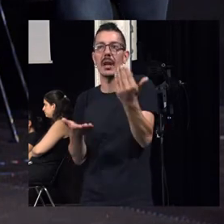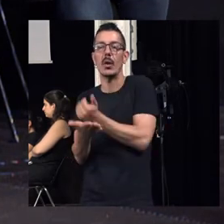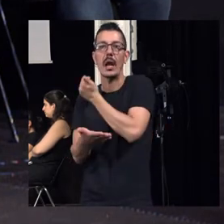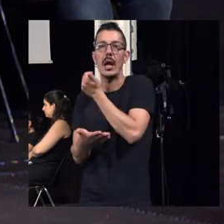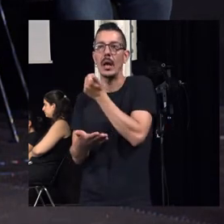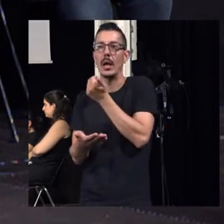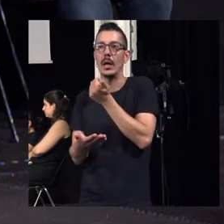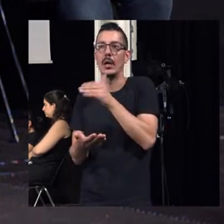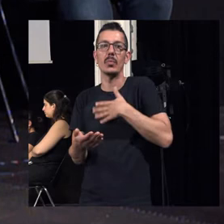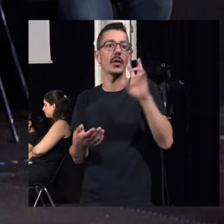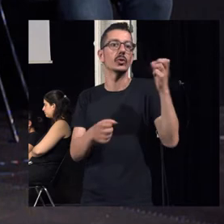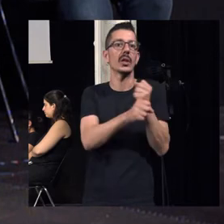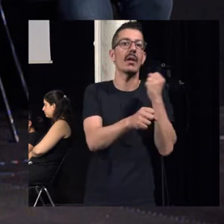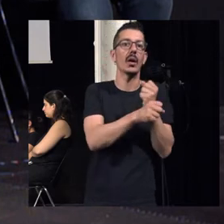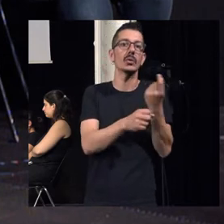quizá